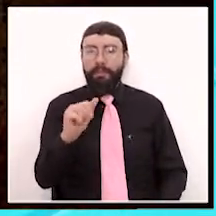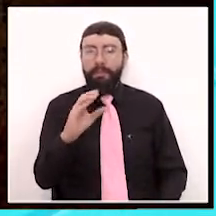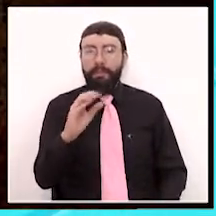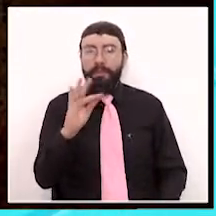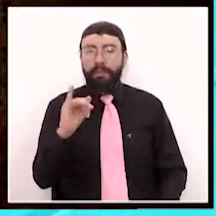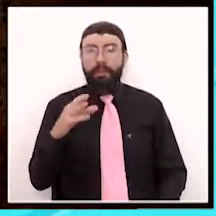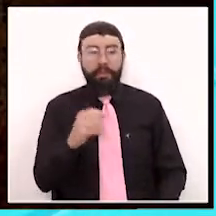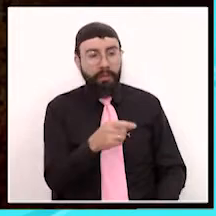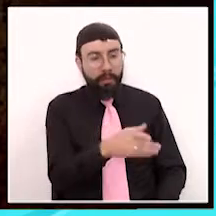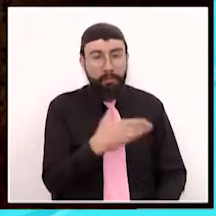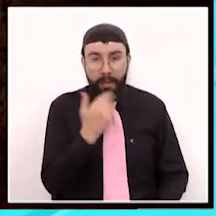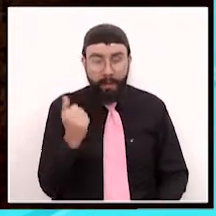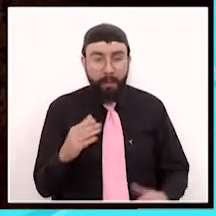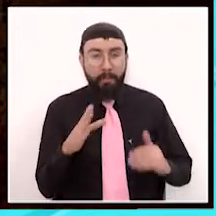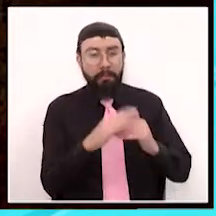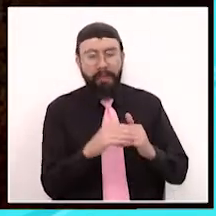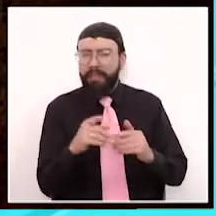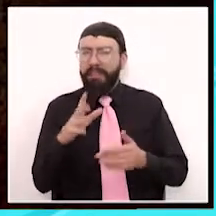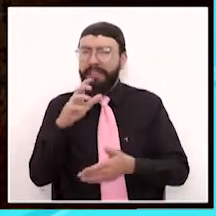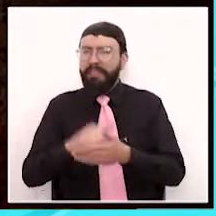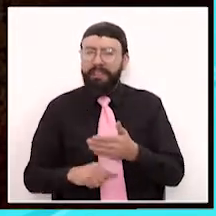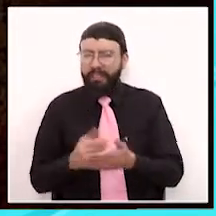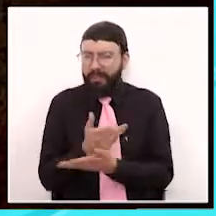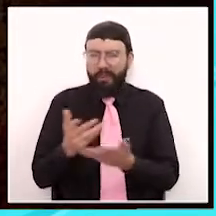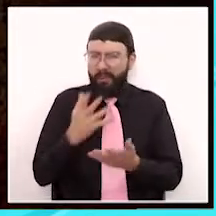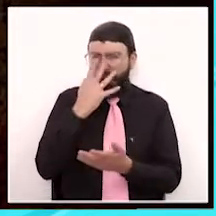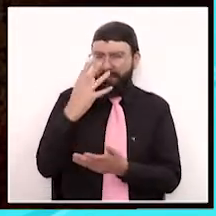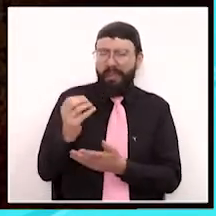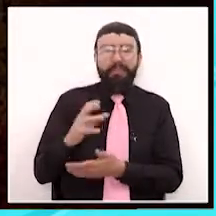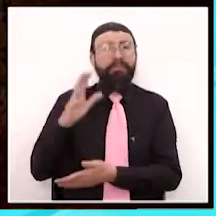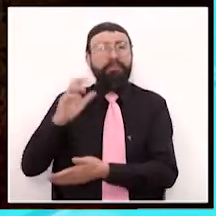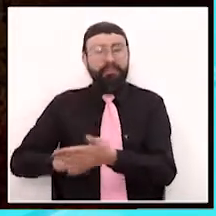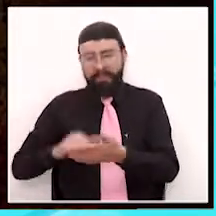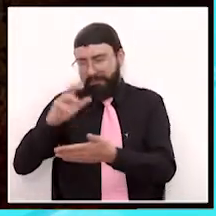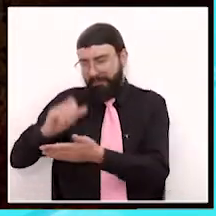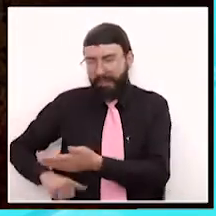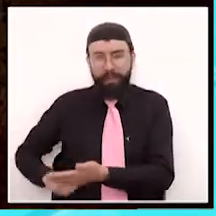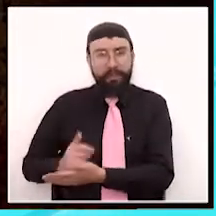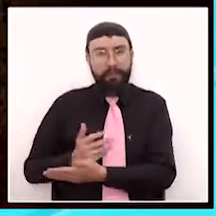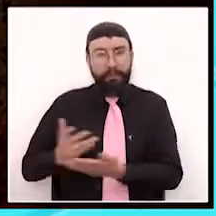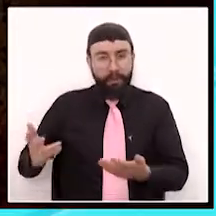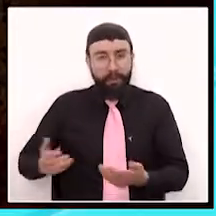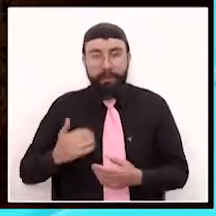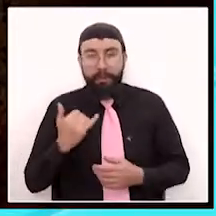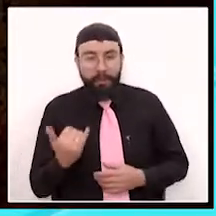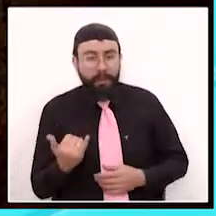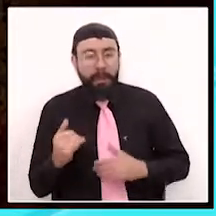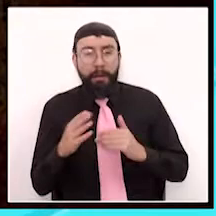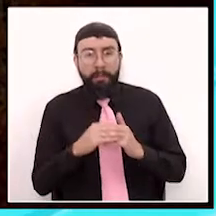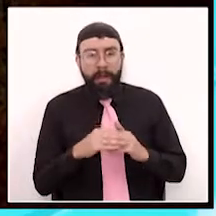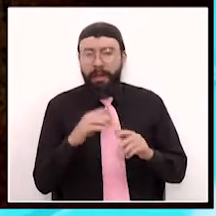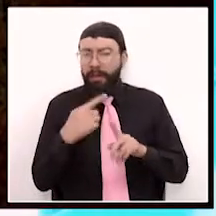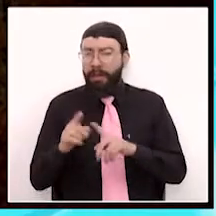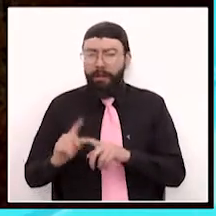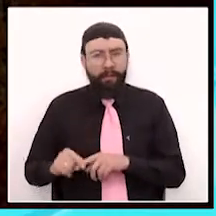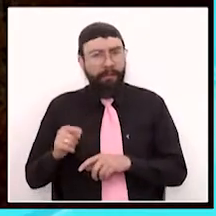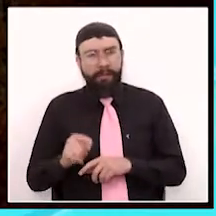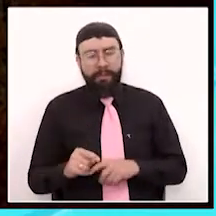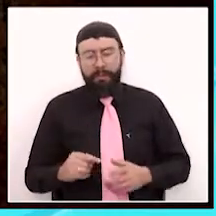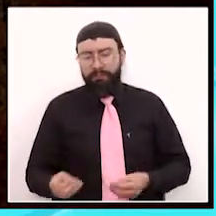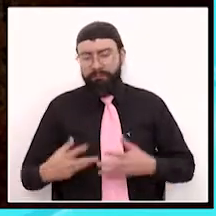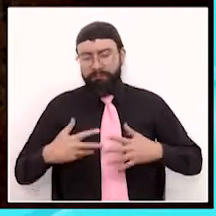pan, le quita los antinutrientes como los fitatos y las lectinas, que son unas partes del pan que hace que uno se